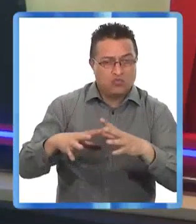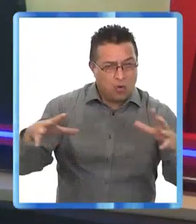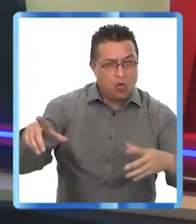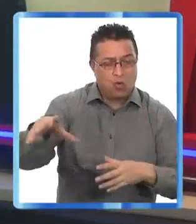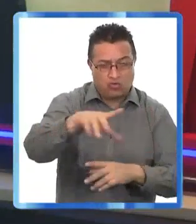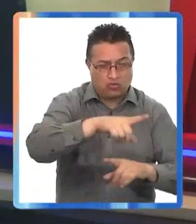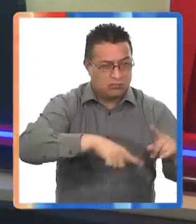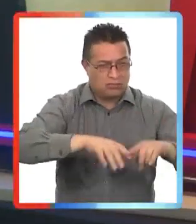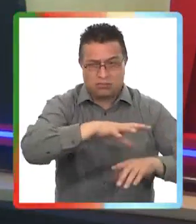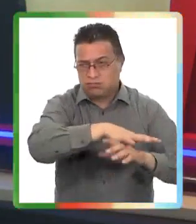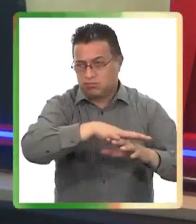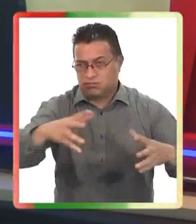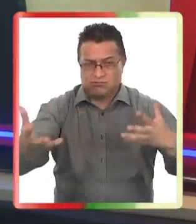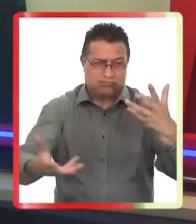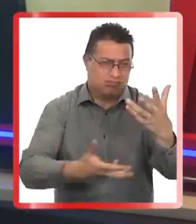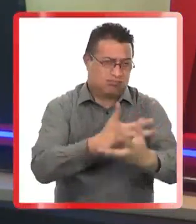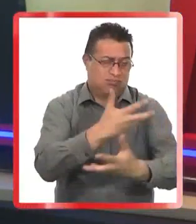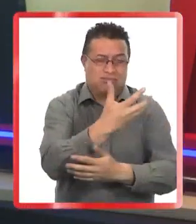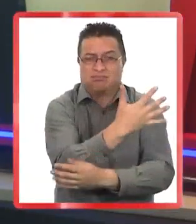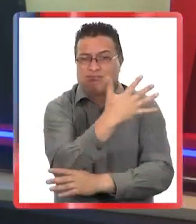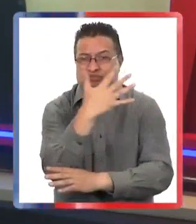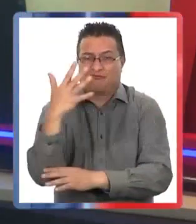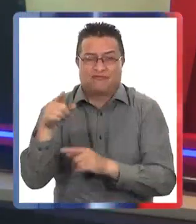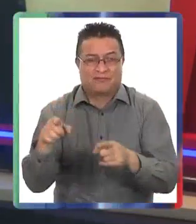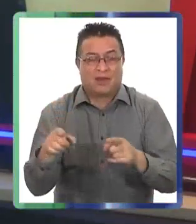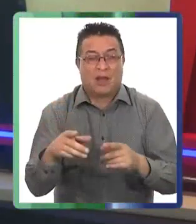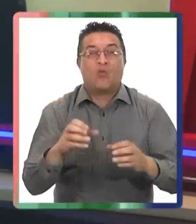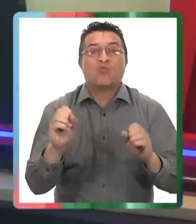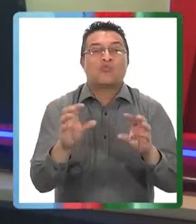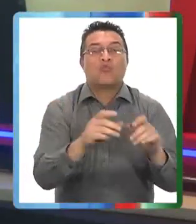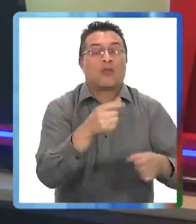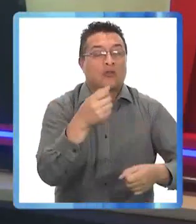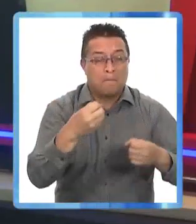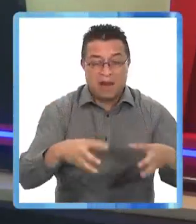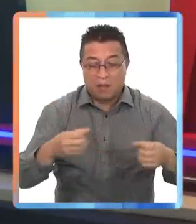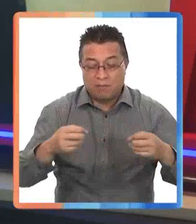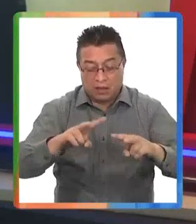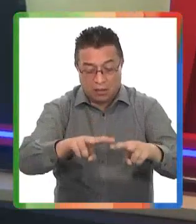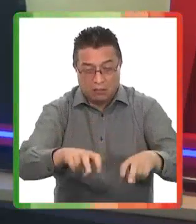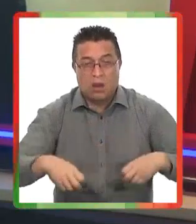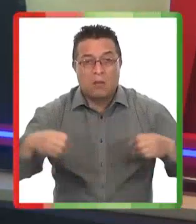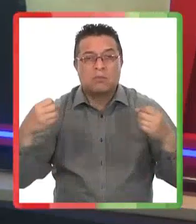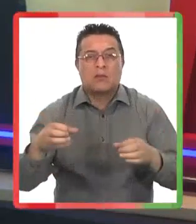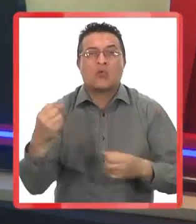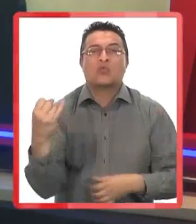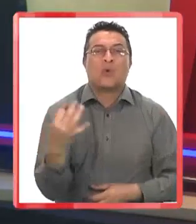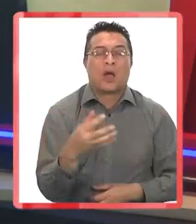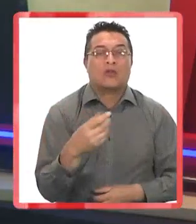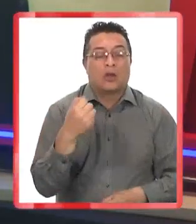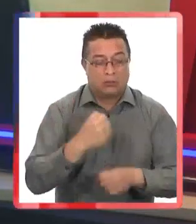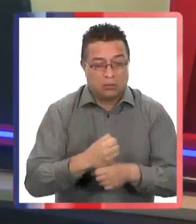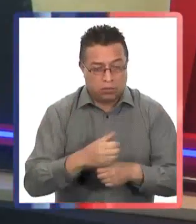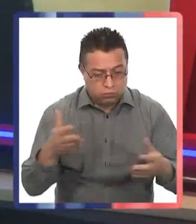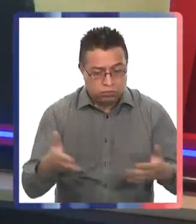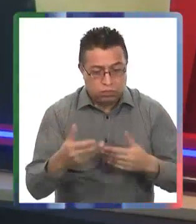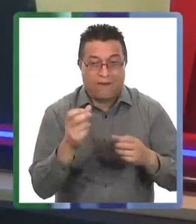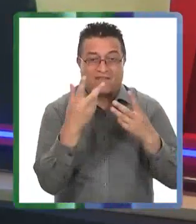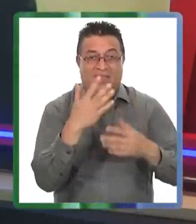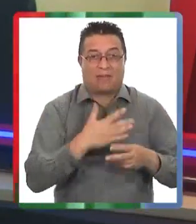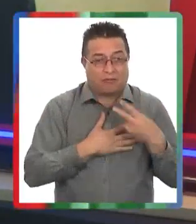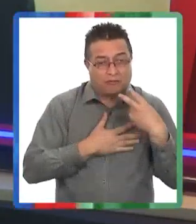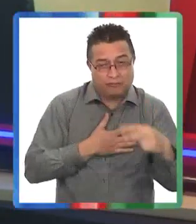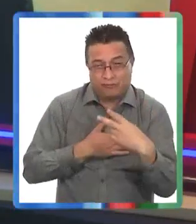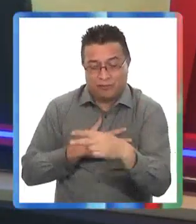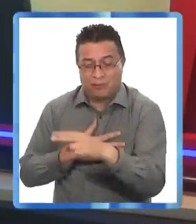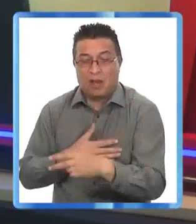fueran arrasados por el fuego. ¿Cuántas familias perdieron su agricultura de subsistencia, otras de producción para poder sobrevivir? ¿Y cómo entonces va el